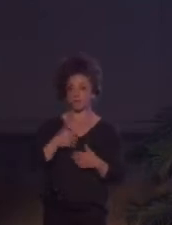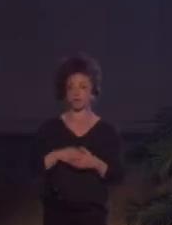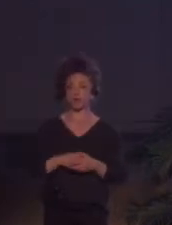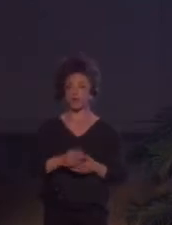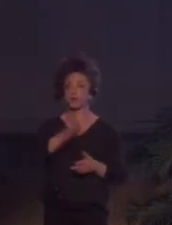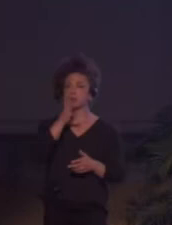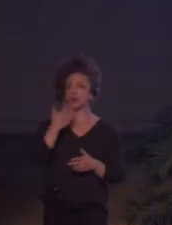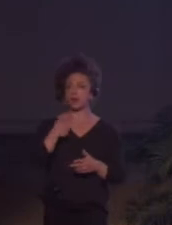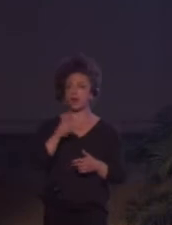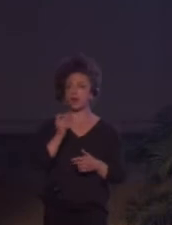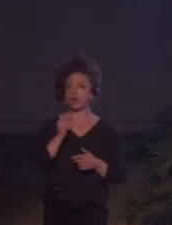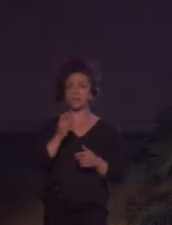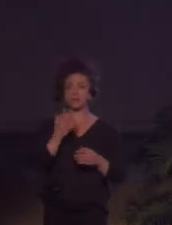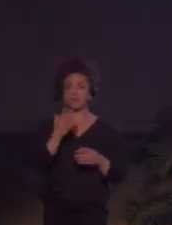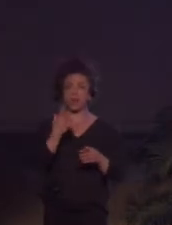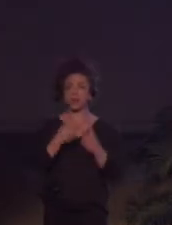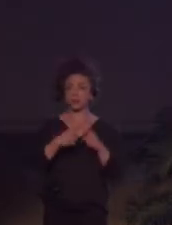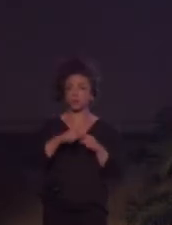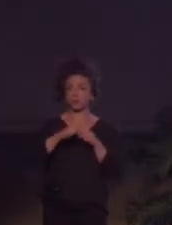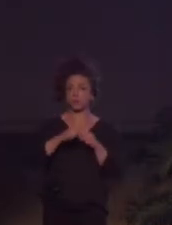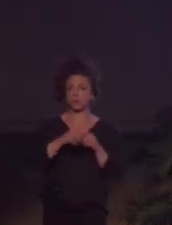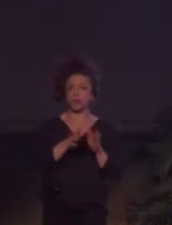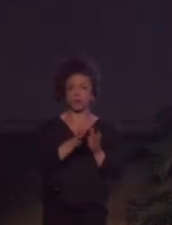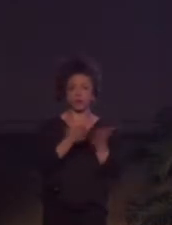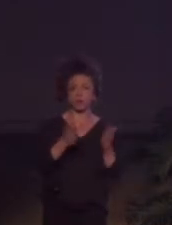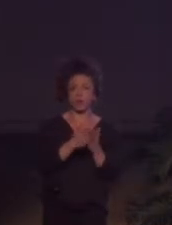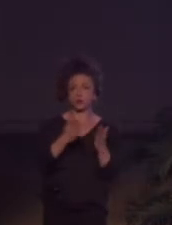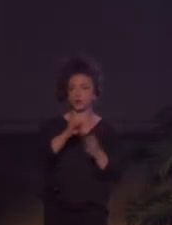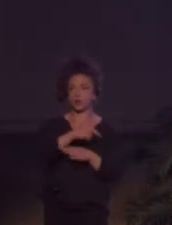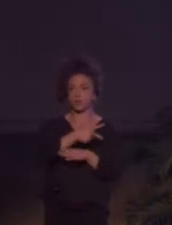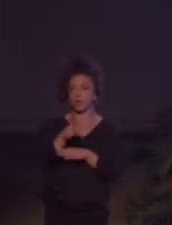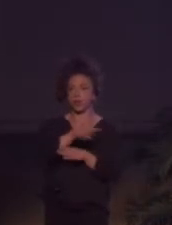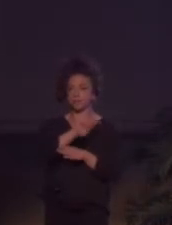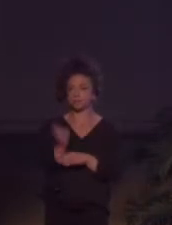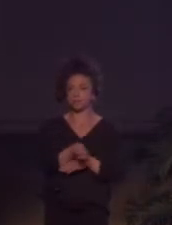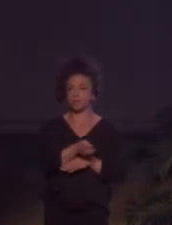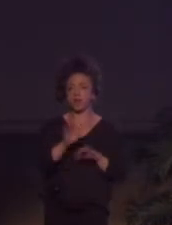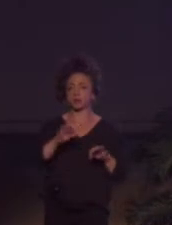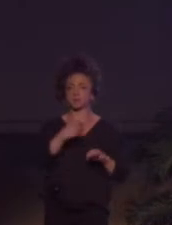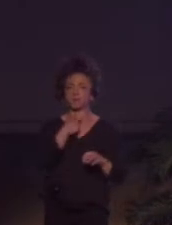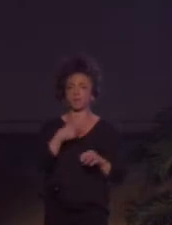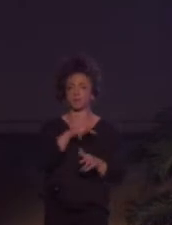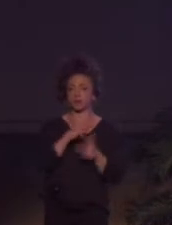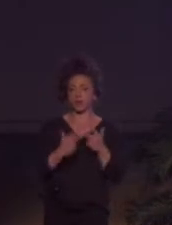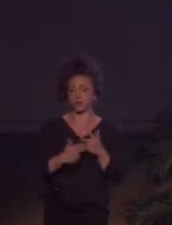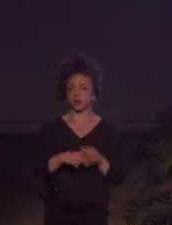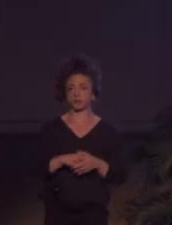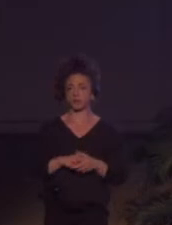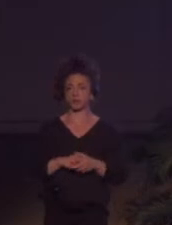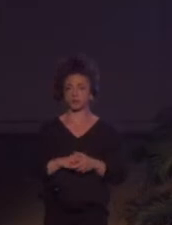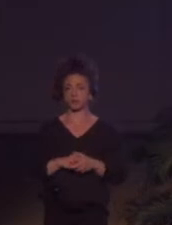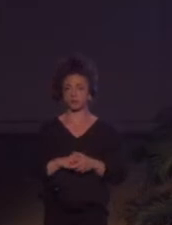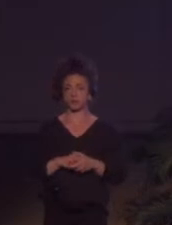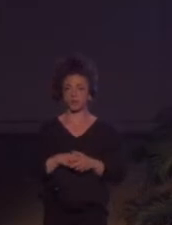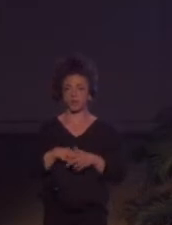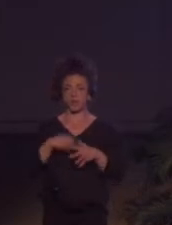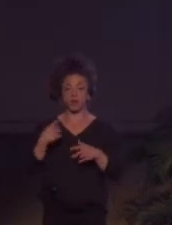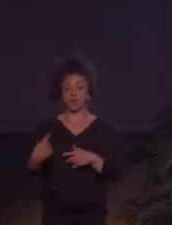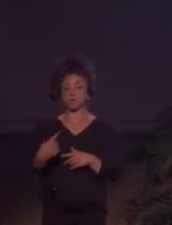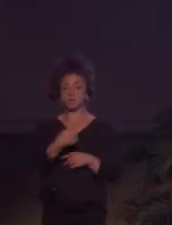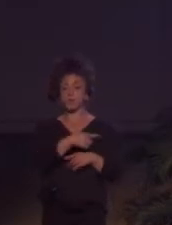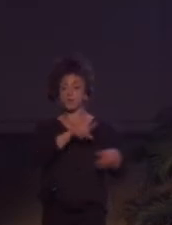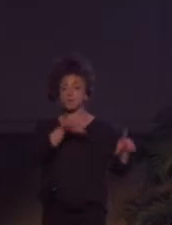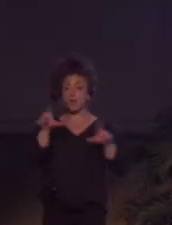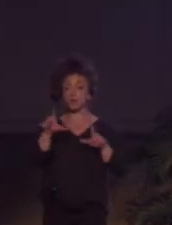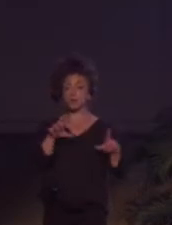orain kontatuko dizuet pixkat. Bueno, hau da urtero, bueno, azken lau urteetan konbokatu dugu manifestazio antiespezista, Bilbon